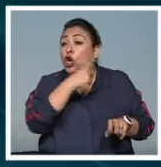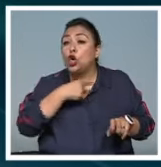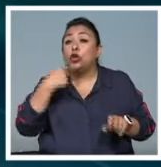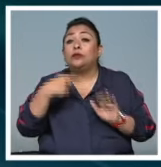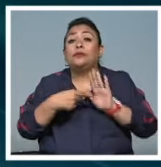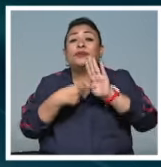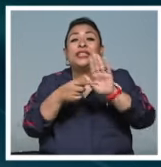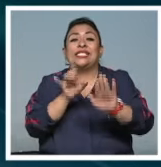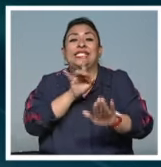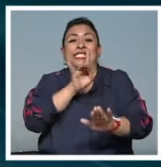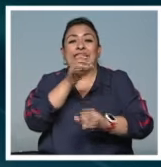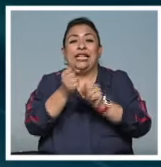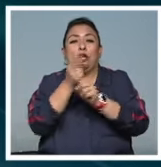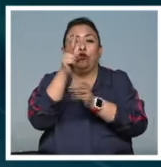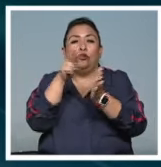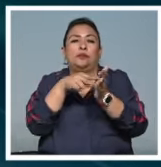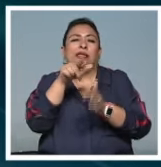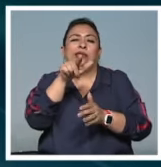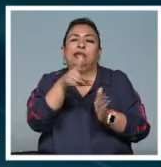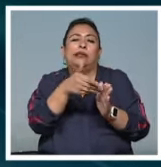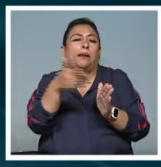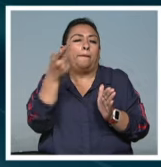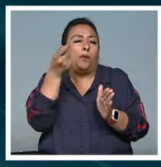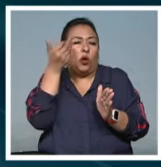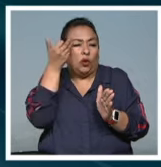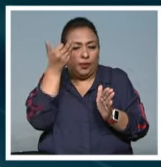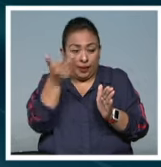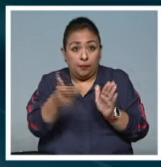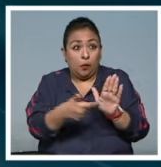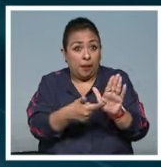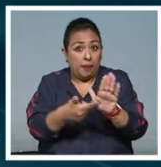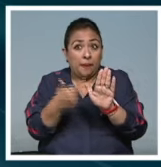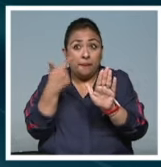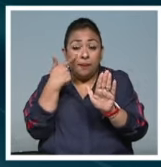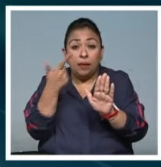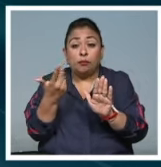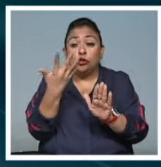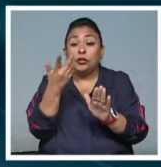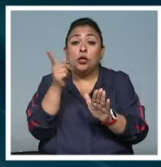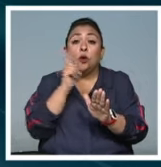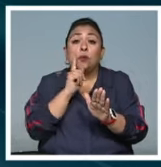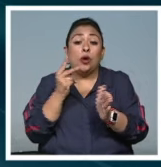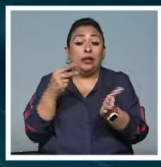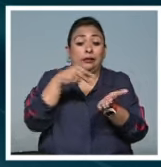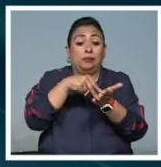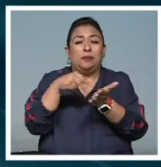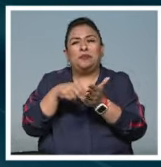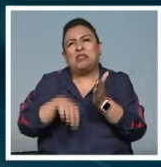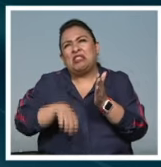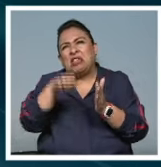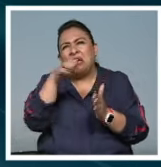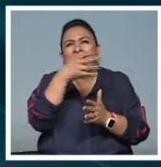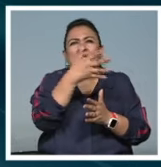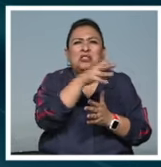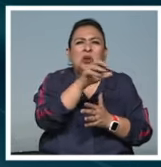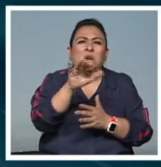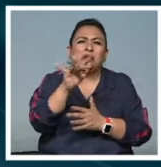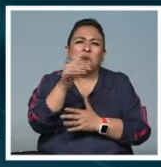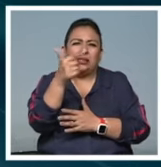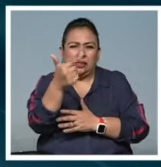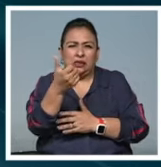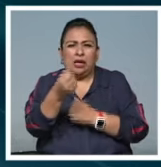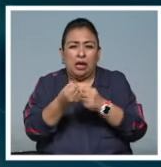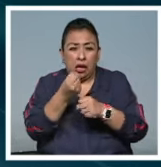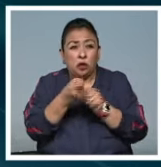el 2017, en una breve temporada, muestra en el escenario a cinco mujeres de edades que van entre los 5 y 57